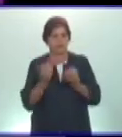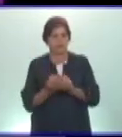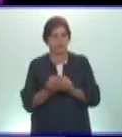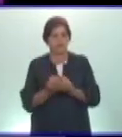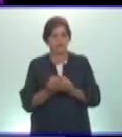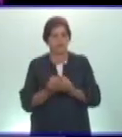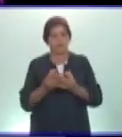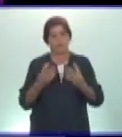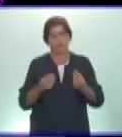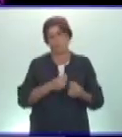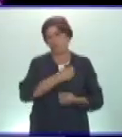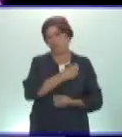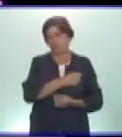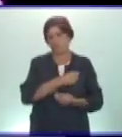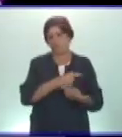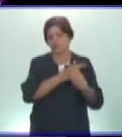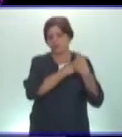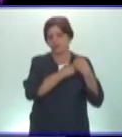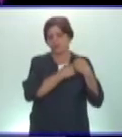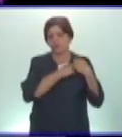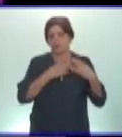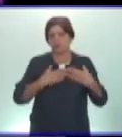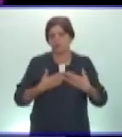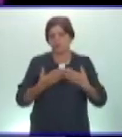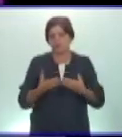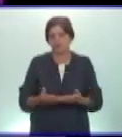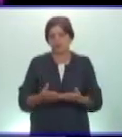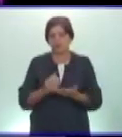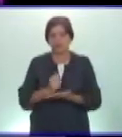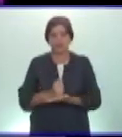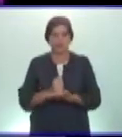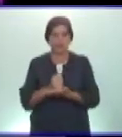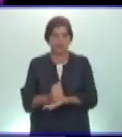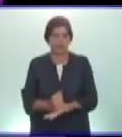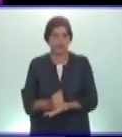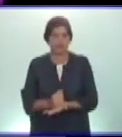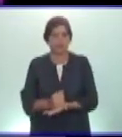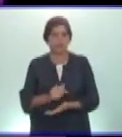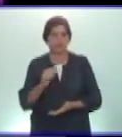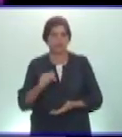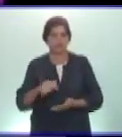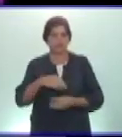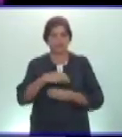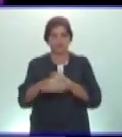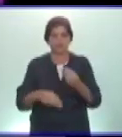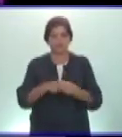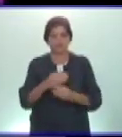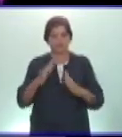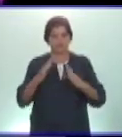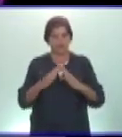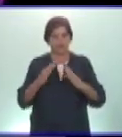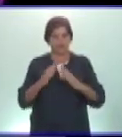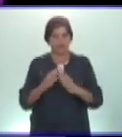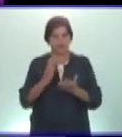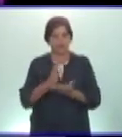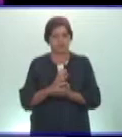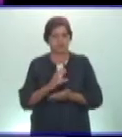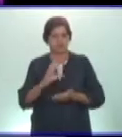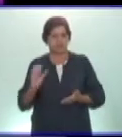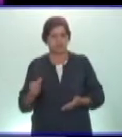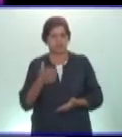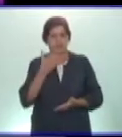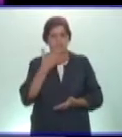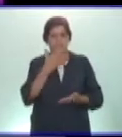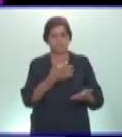tanto amor, responsabilidad y entrega nos apoya en esto de haber convertido sus hogares en escuelas.